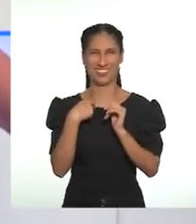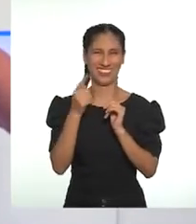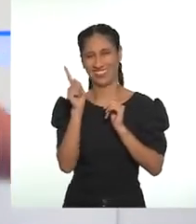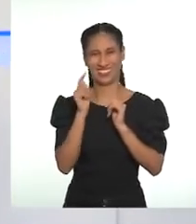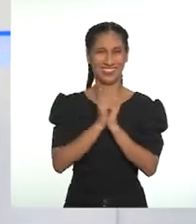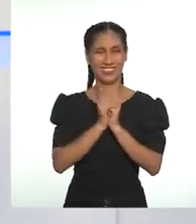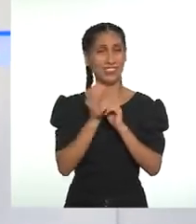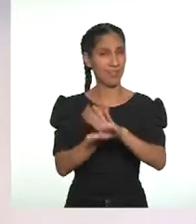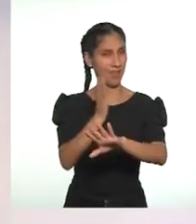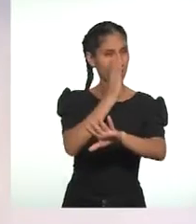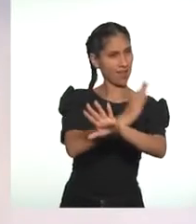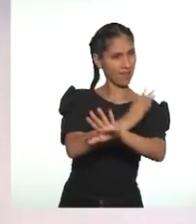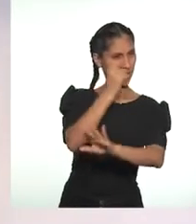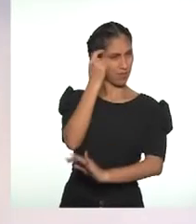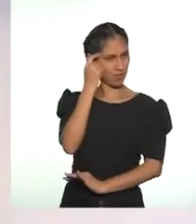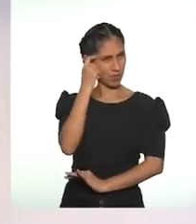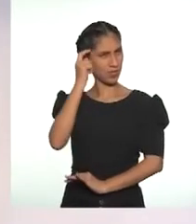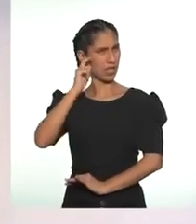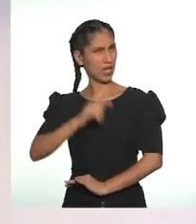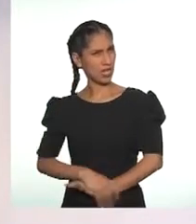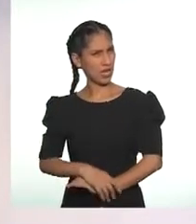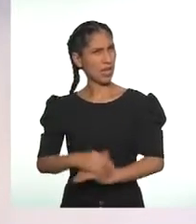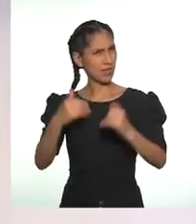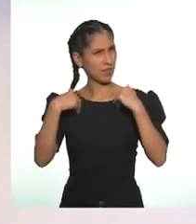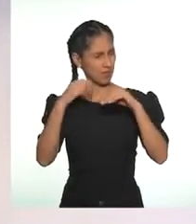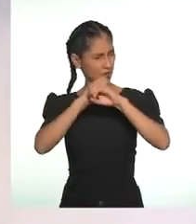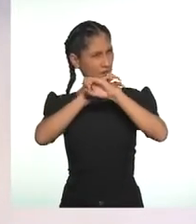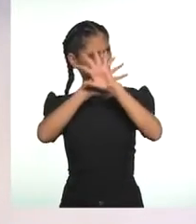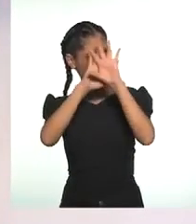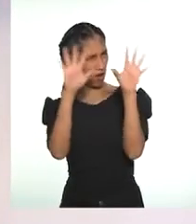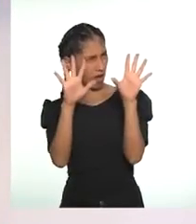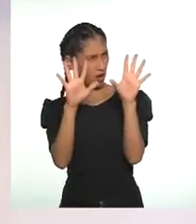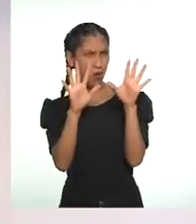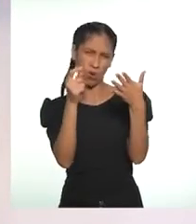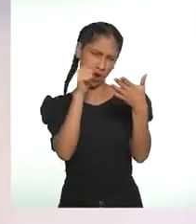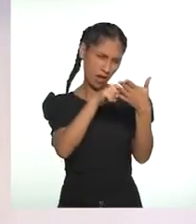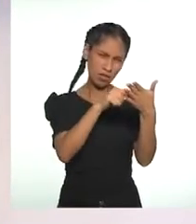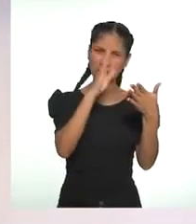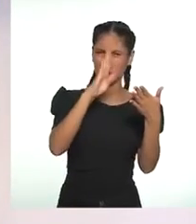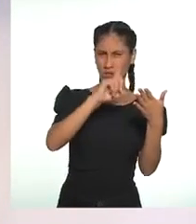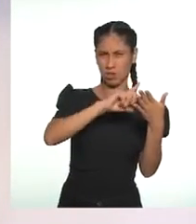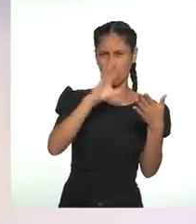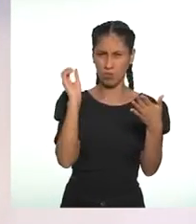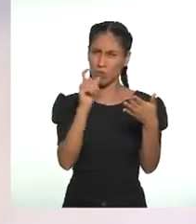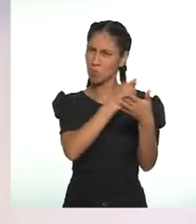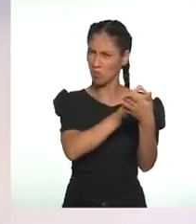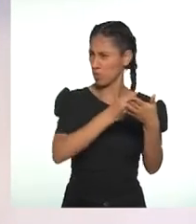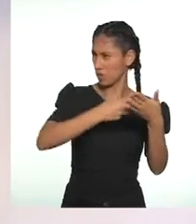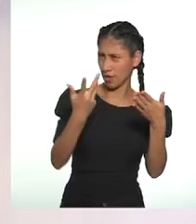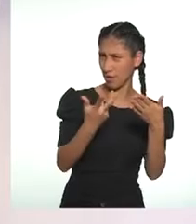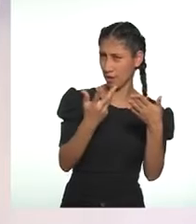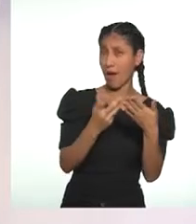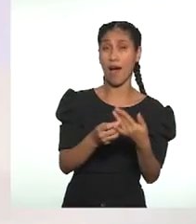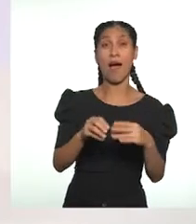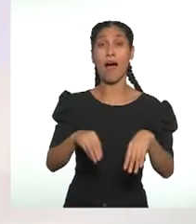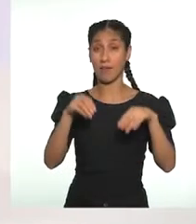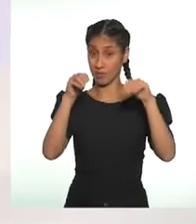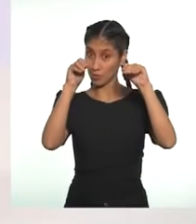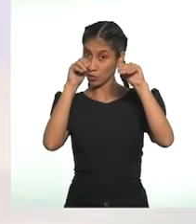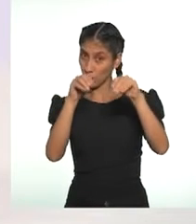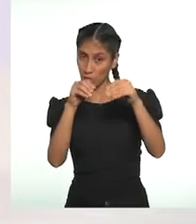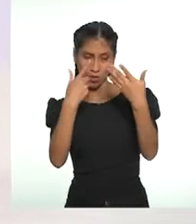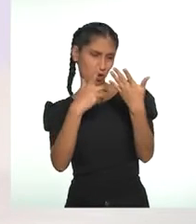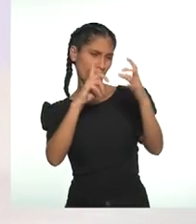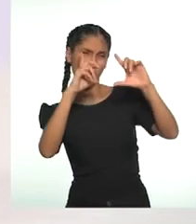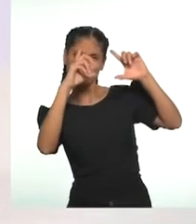todo un blogger. Creo que antes de pensar en esa parte, tenemos que tener claro el contenido que colocaremos en el blog, ¿no es así? Tenemos